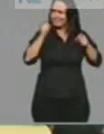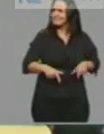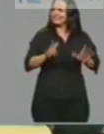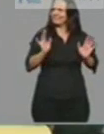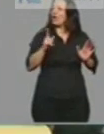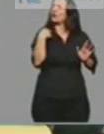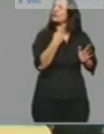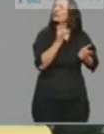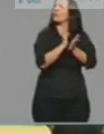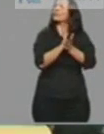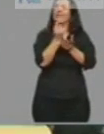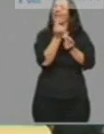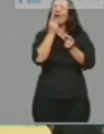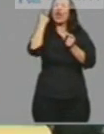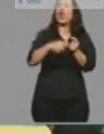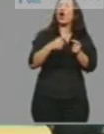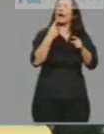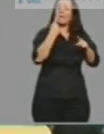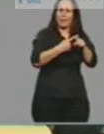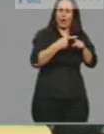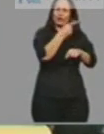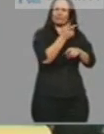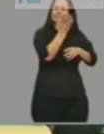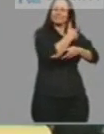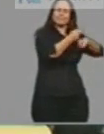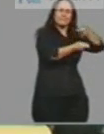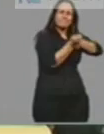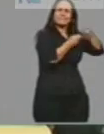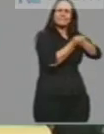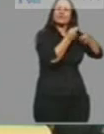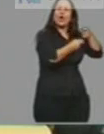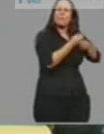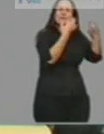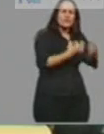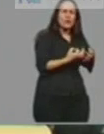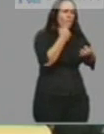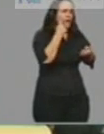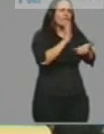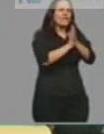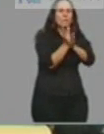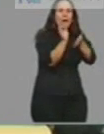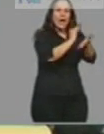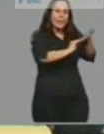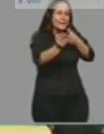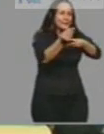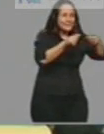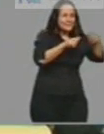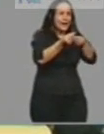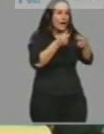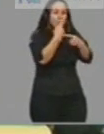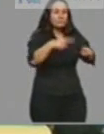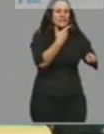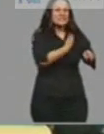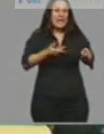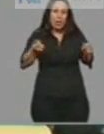hemos logrado a partir de Administración de Comercio y a partir de una mejor administración de los recursos del